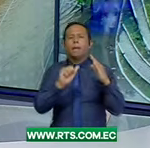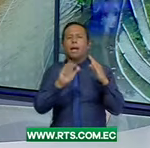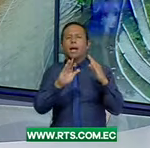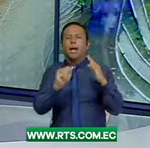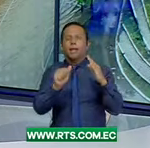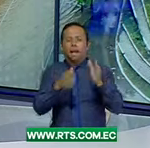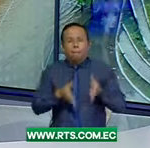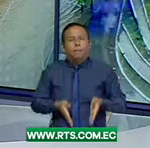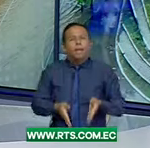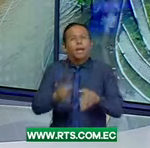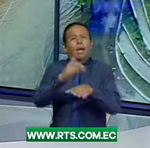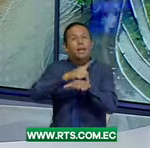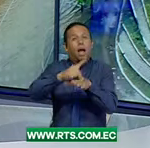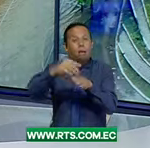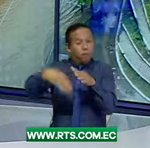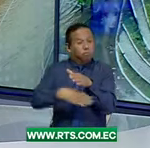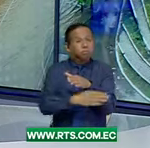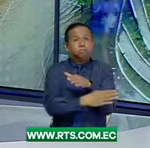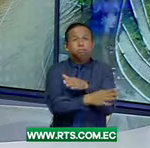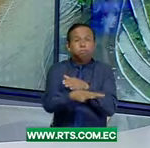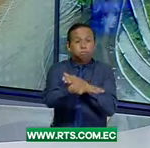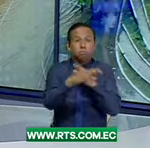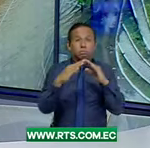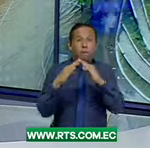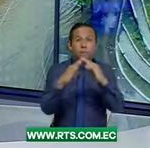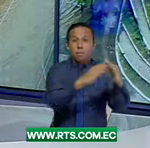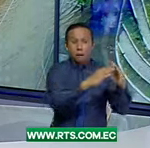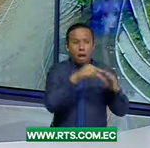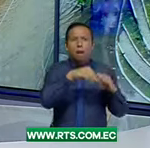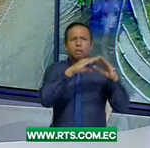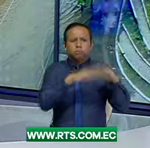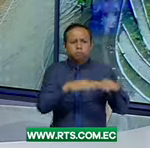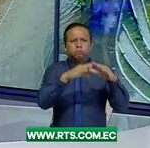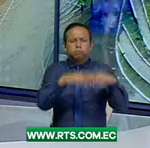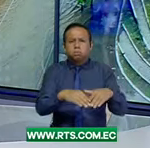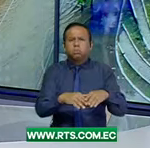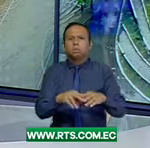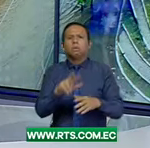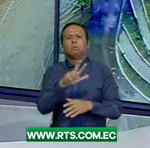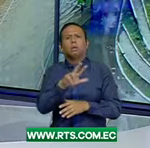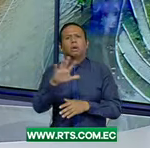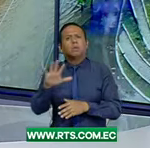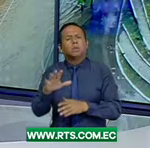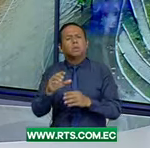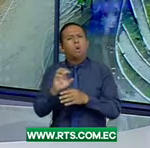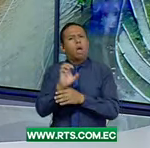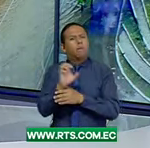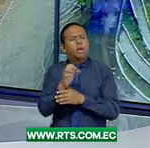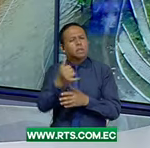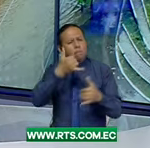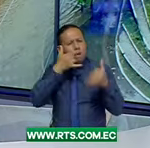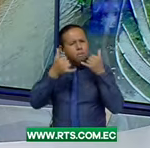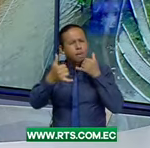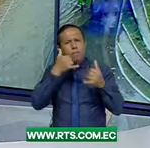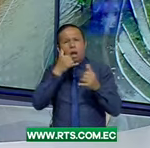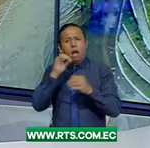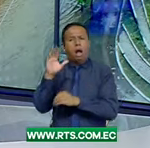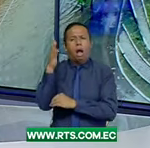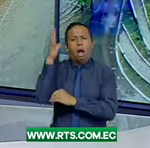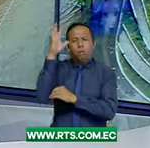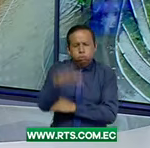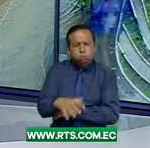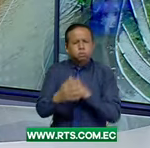vía Adaule. Segura EP informó que atendieron 35 emergencias por árboles y postes caídos. Jorge Escobar